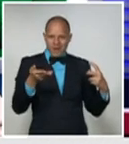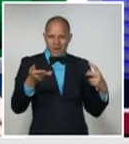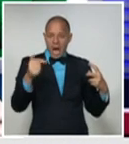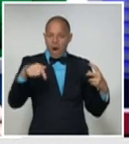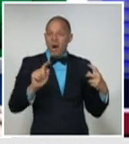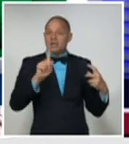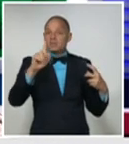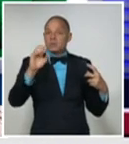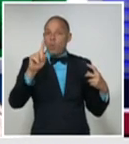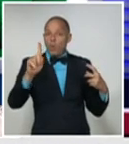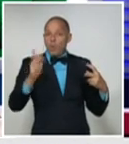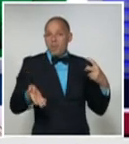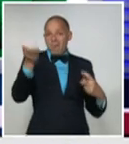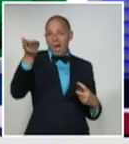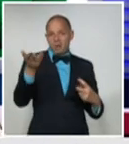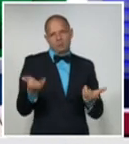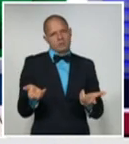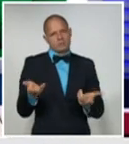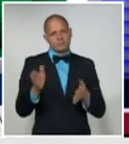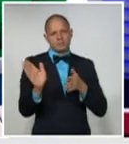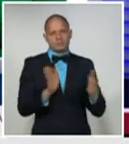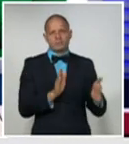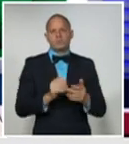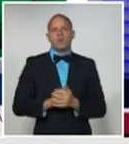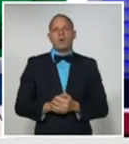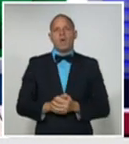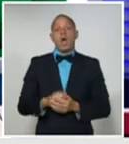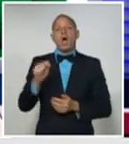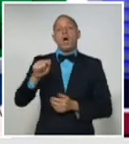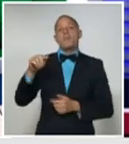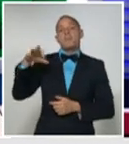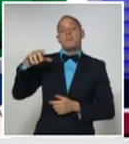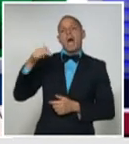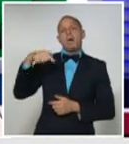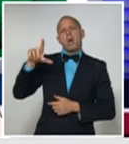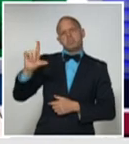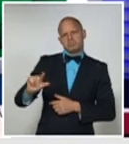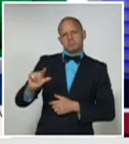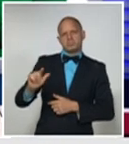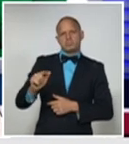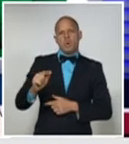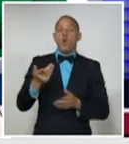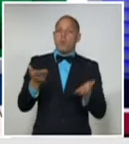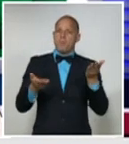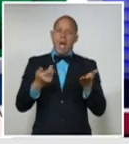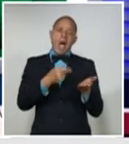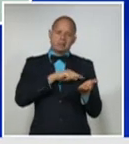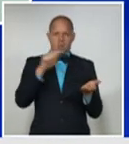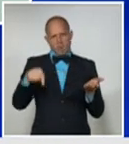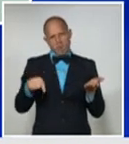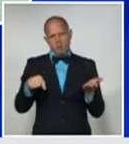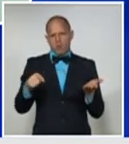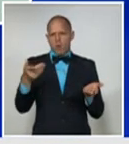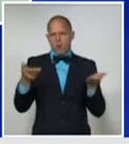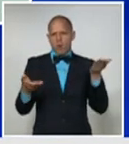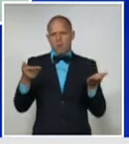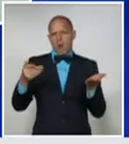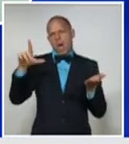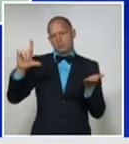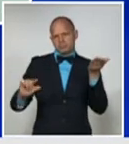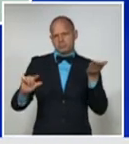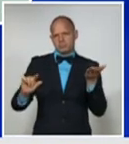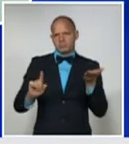del Río, disminuye en 2 el número de casos en comparación con el día anterior. 20 casos se